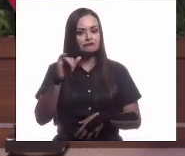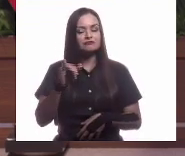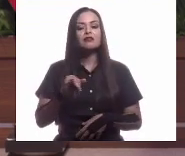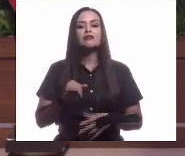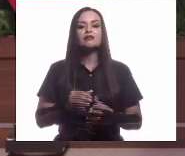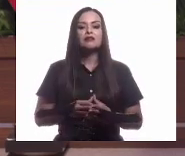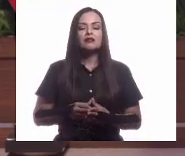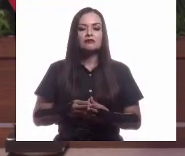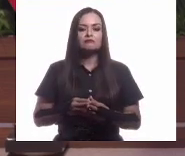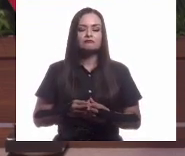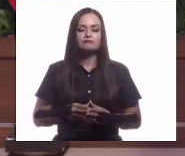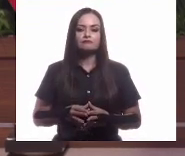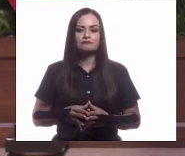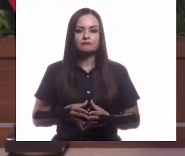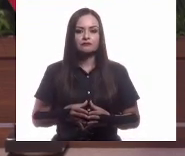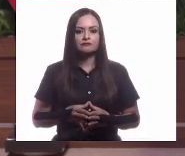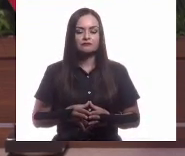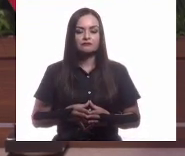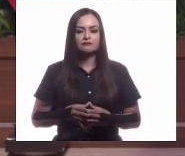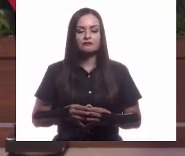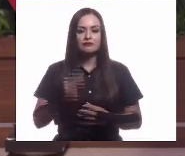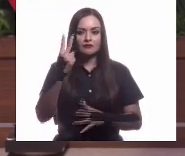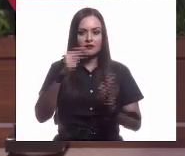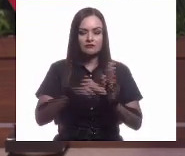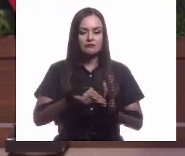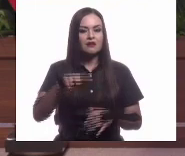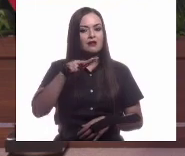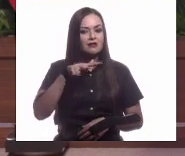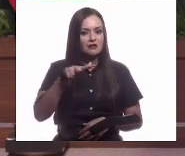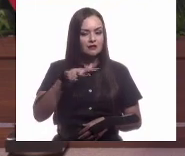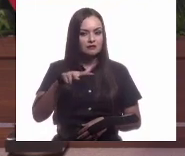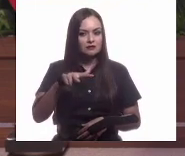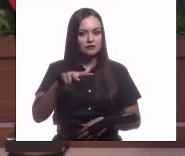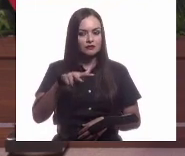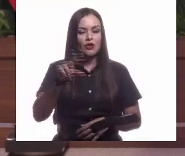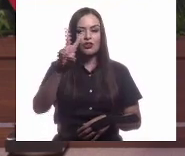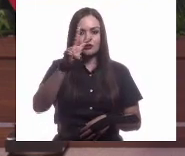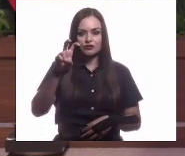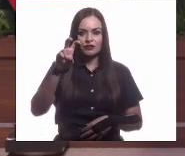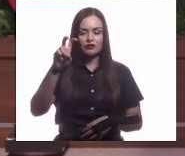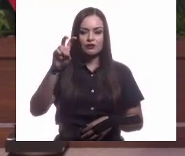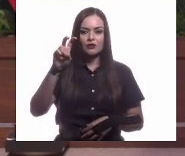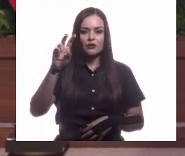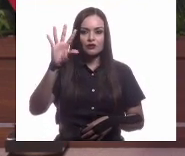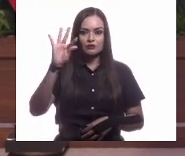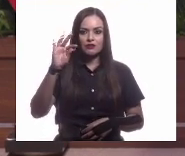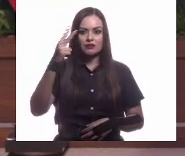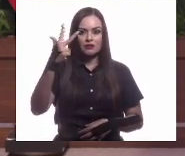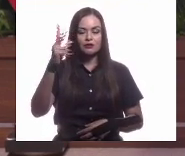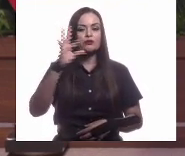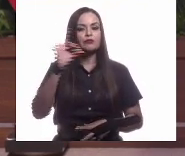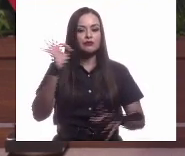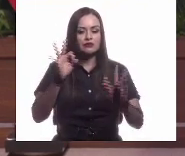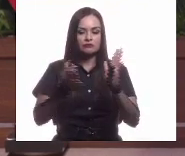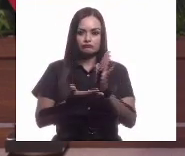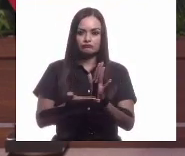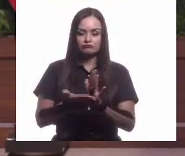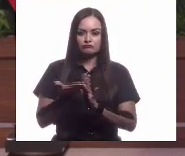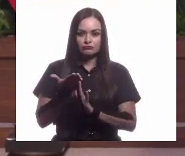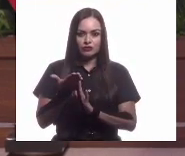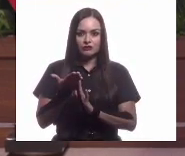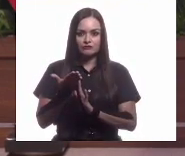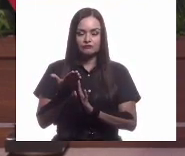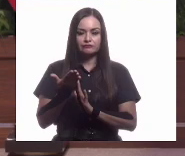lucha contra la impunidad. En 2018 logramos un aumento del 248% en la judicialización